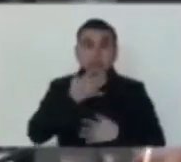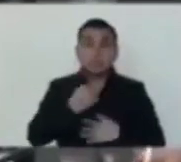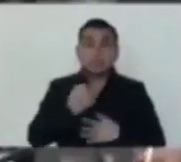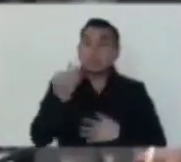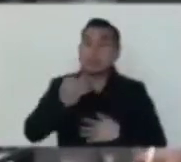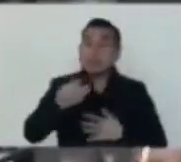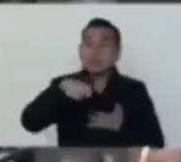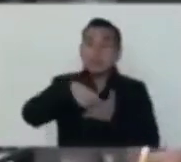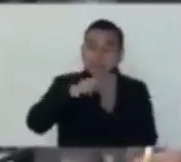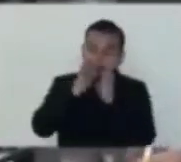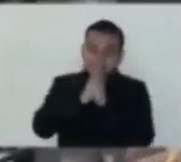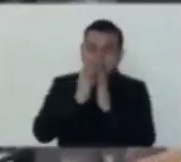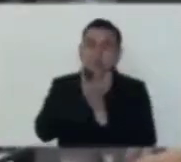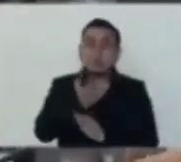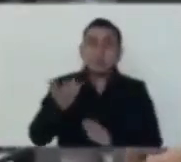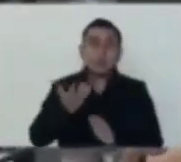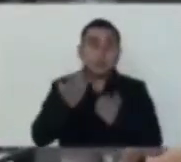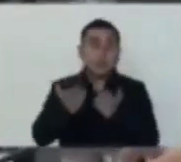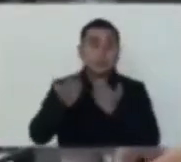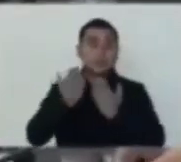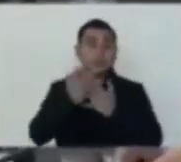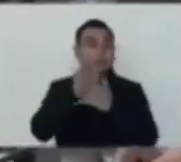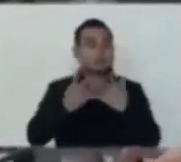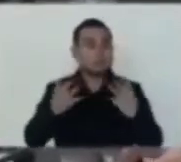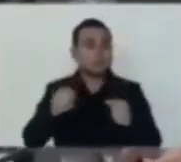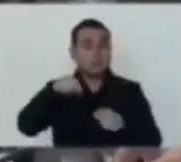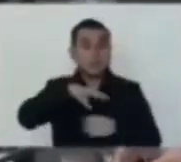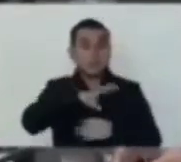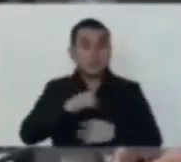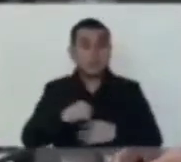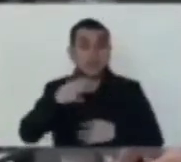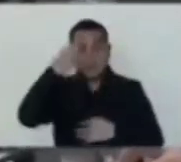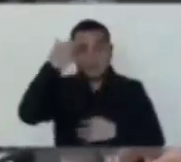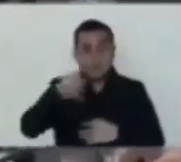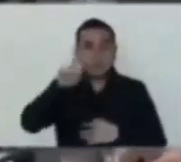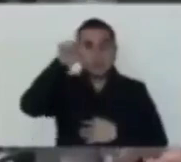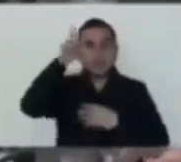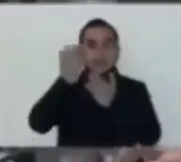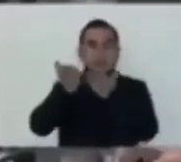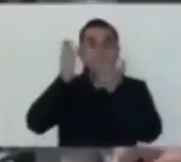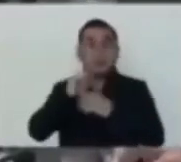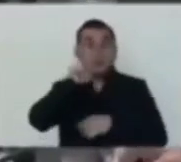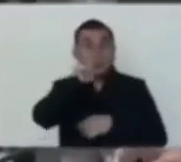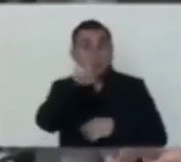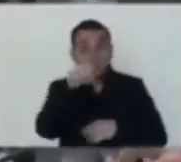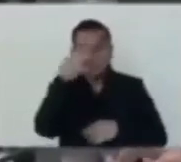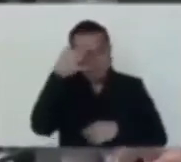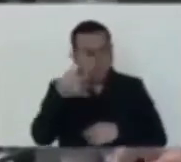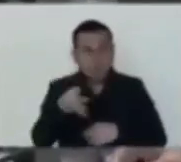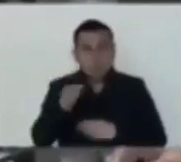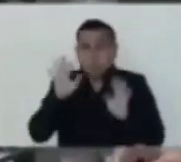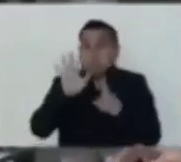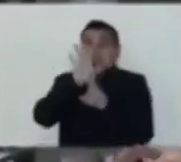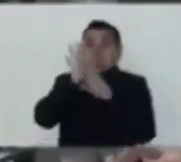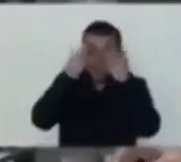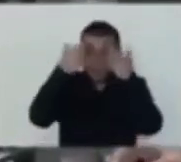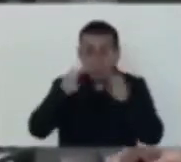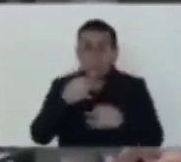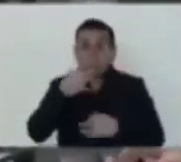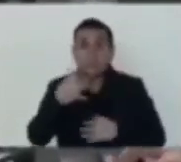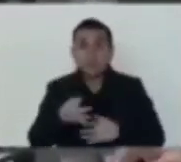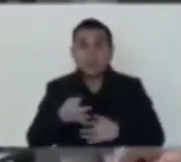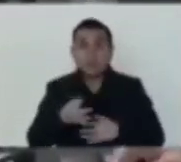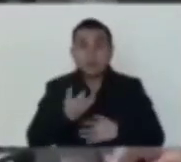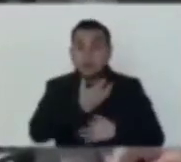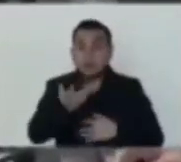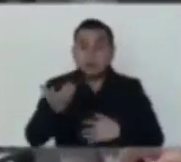Entonces clamemos y pidámosle a Dios que sane nuestra tierra. Y si tenemos fe, Dios lo va a hacer. Y si usted no cree, pues no lo haga. Creo